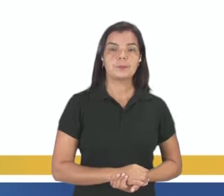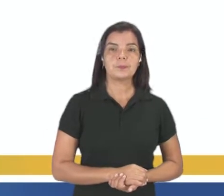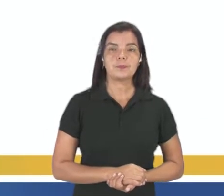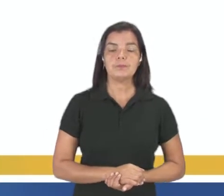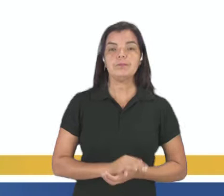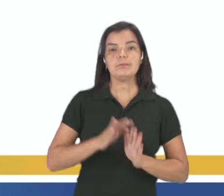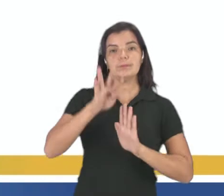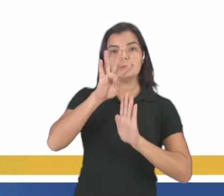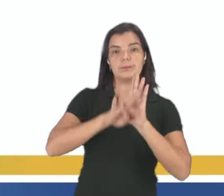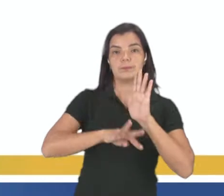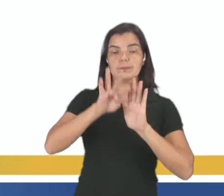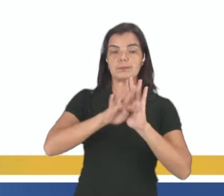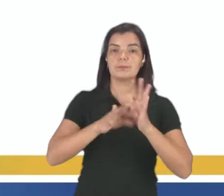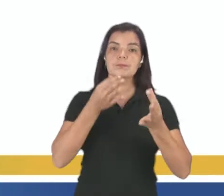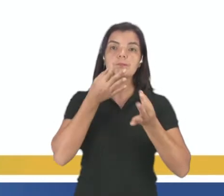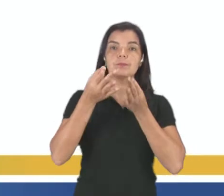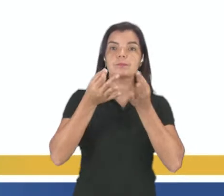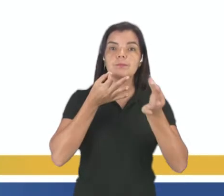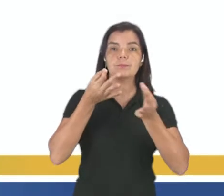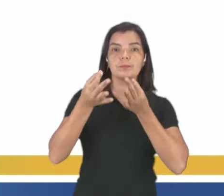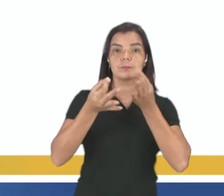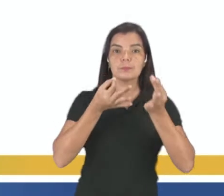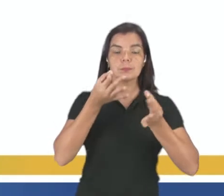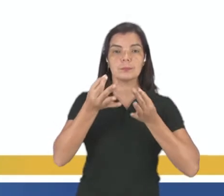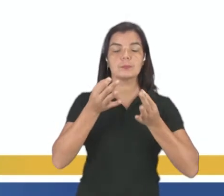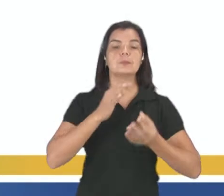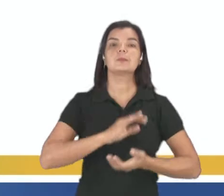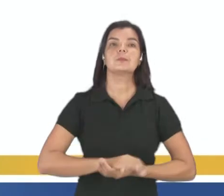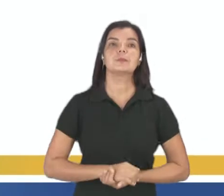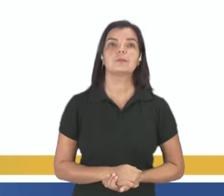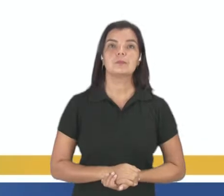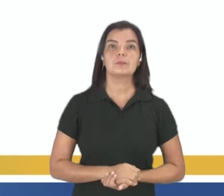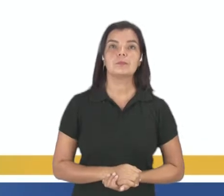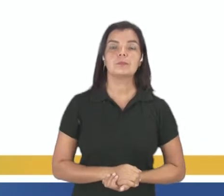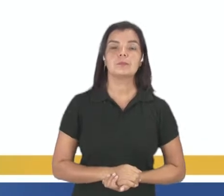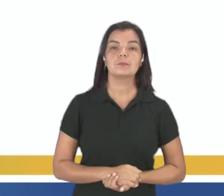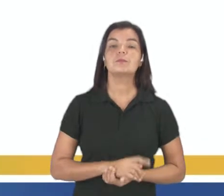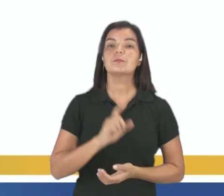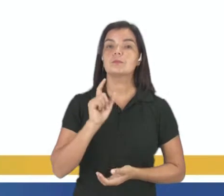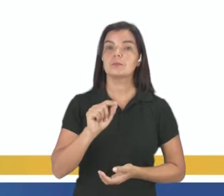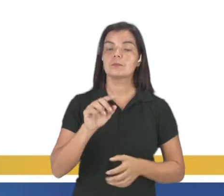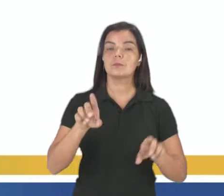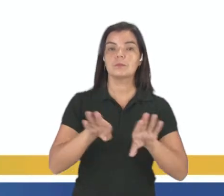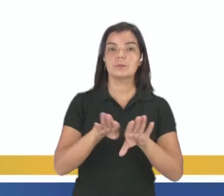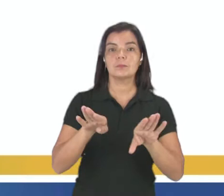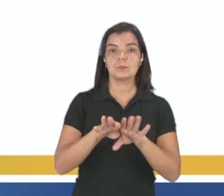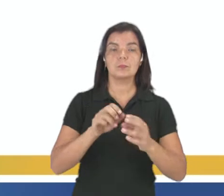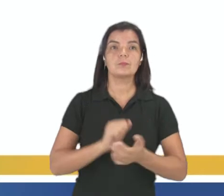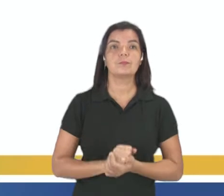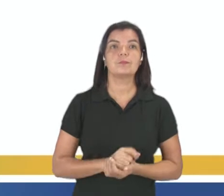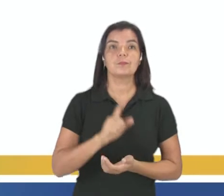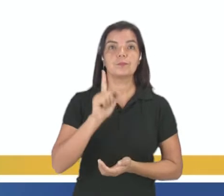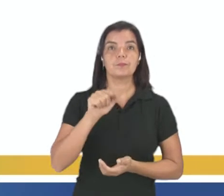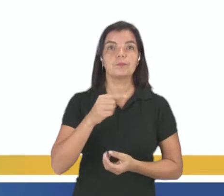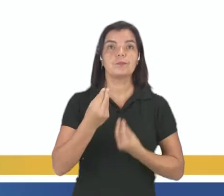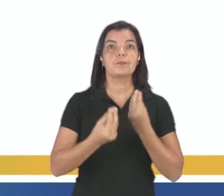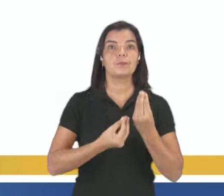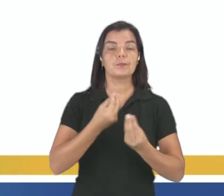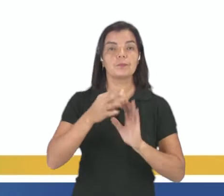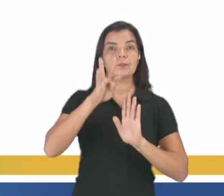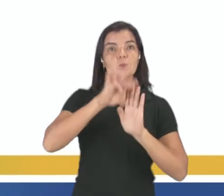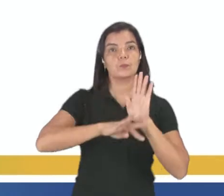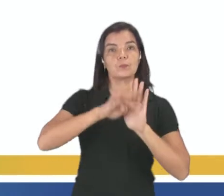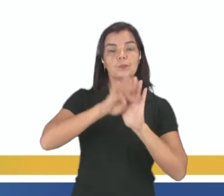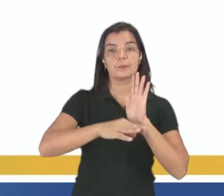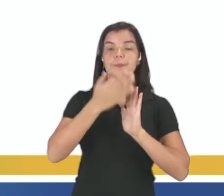Texto argumentativo. El texto argumentativo o disertativo argumentativo es